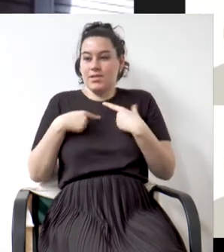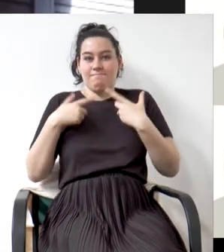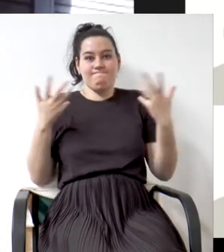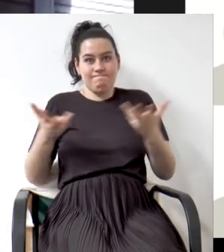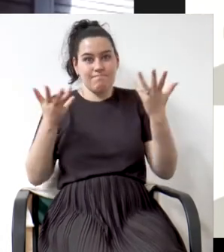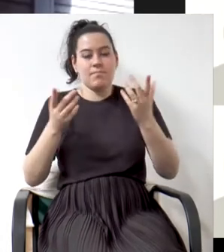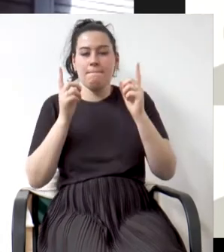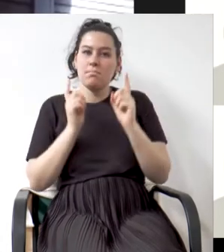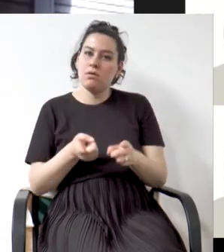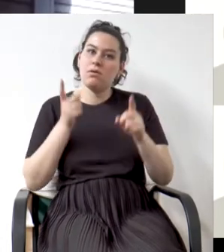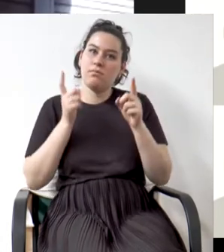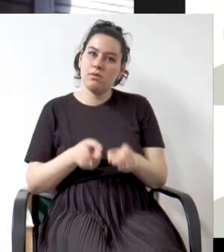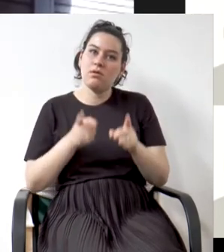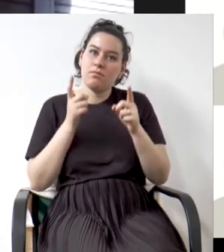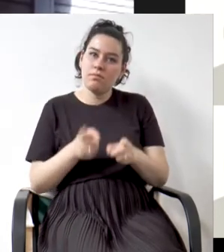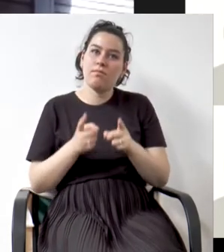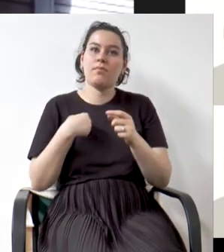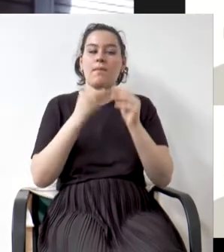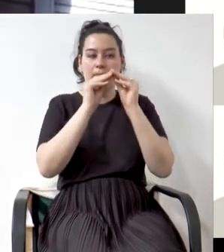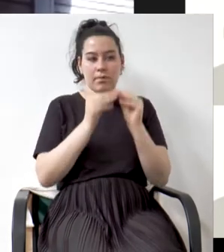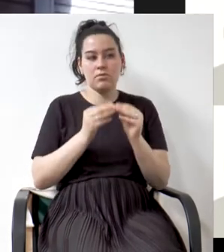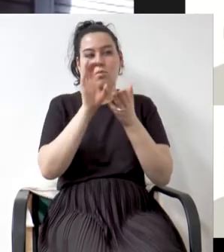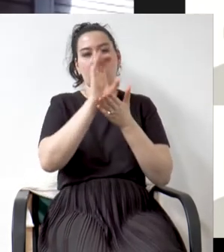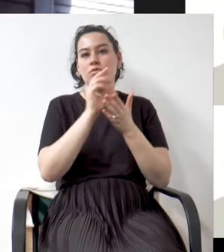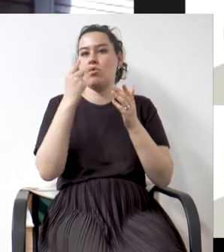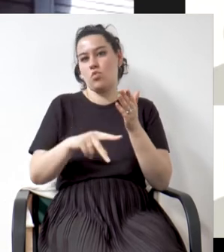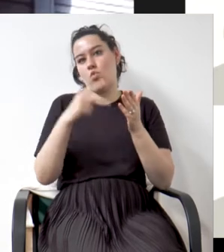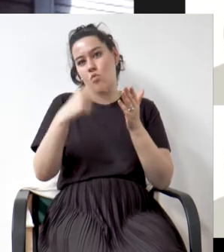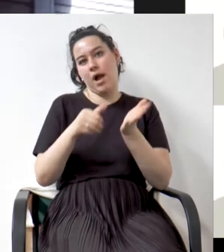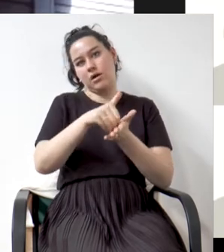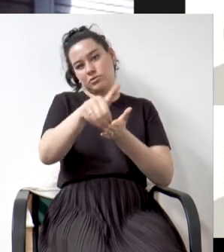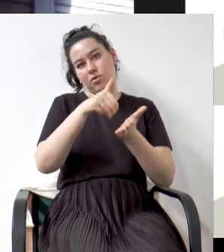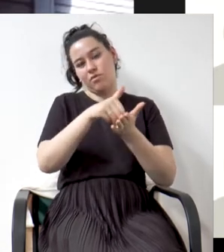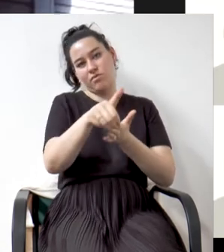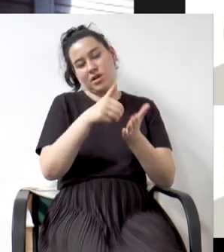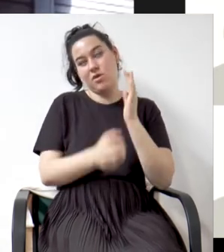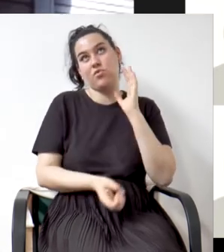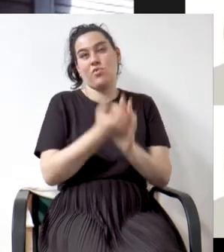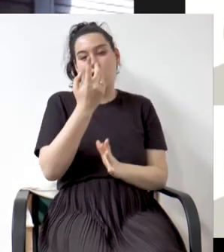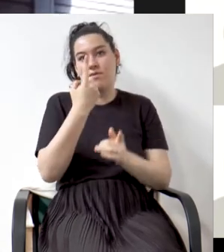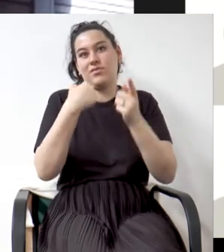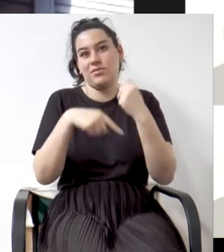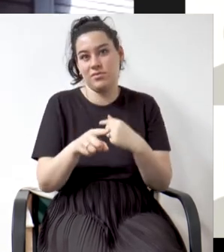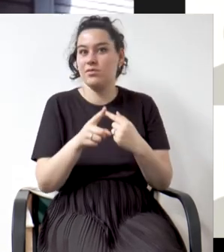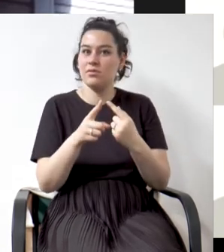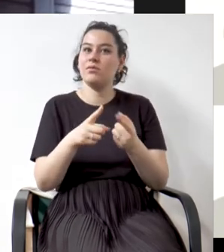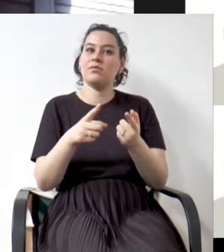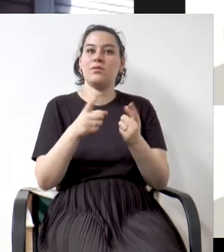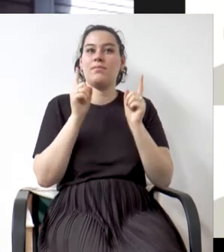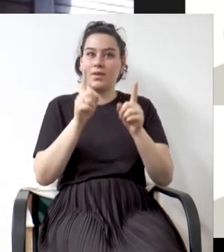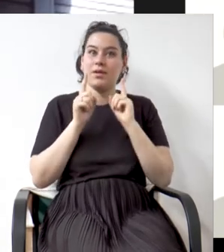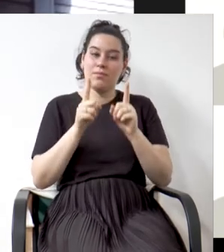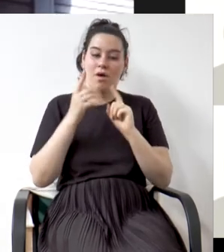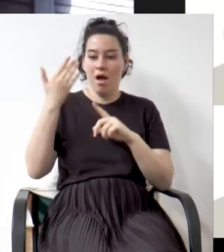hacer siempre lo mismo, porque el presupuesto que tenés nunca es abundante, el nuevo, entonces quedás atado a los compromisos